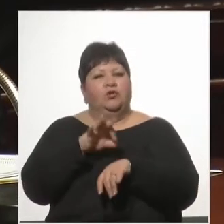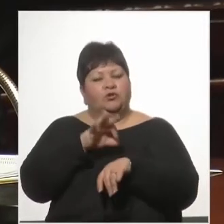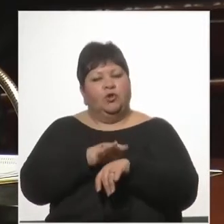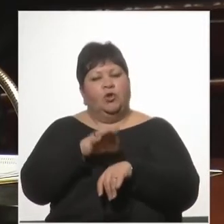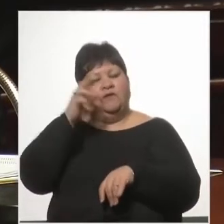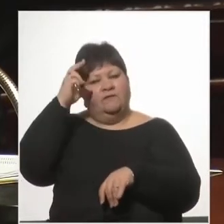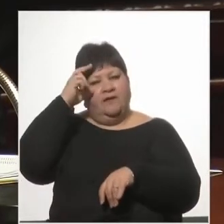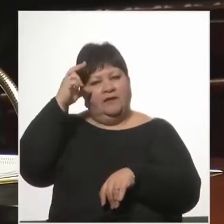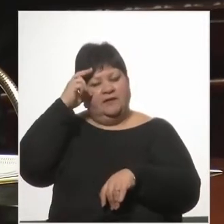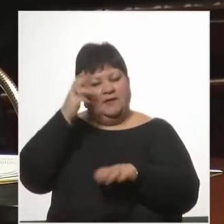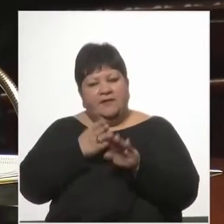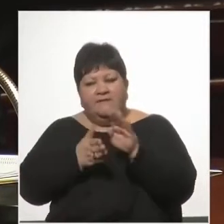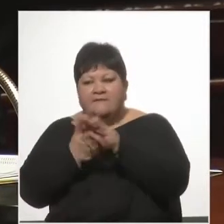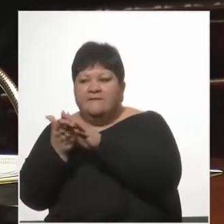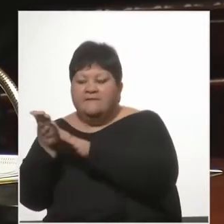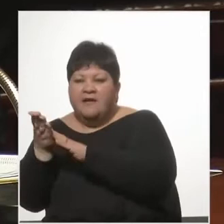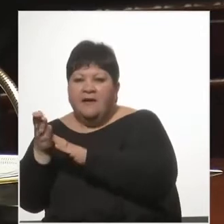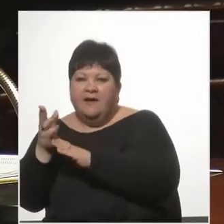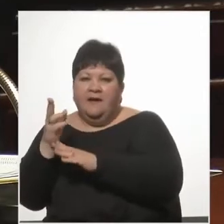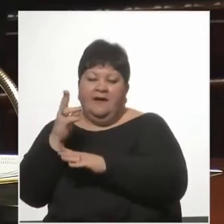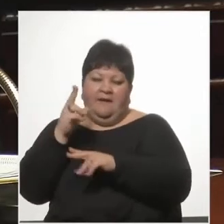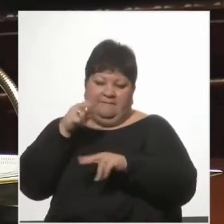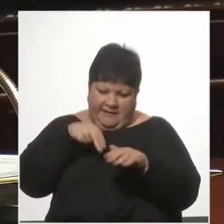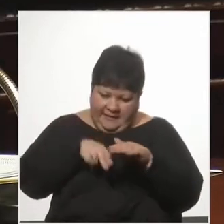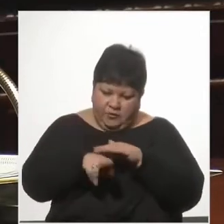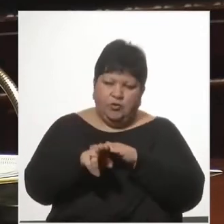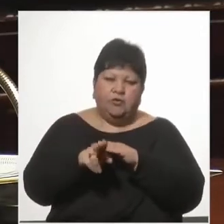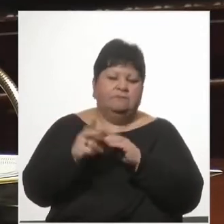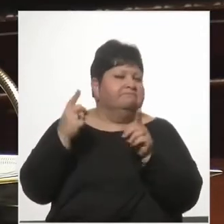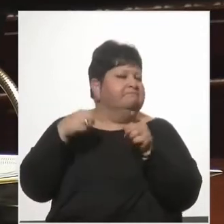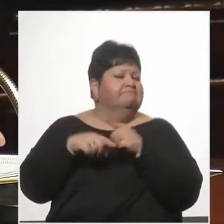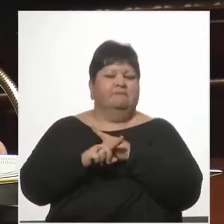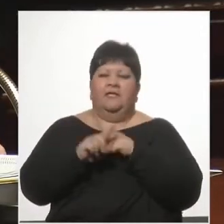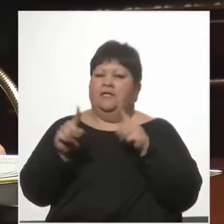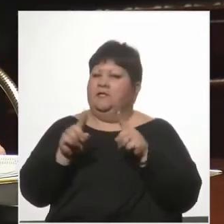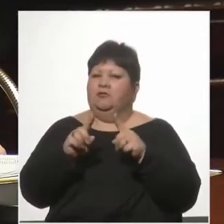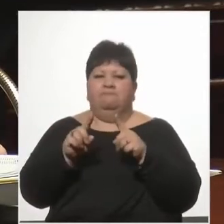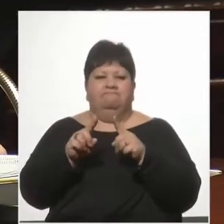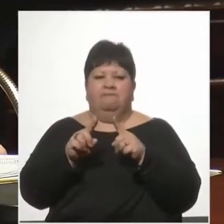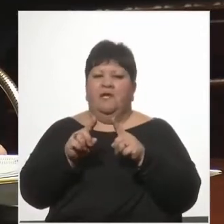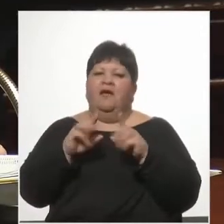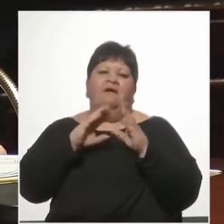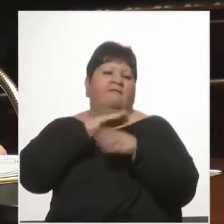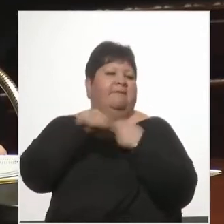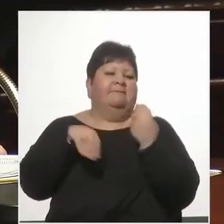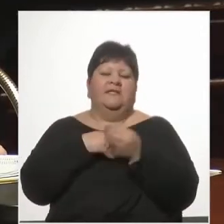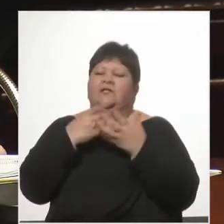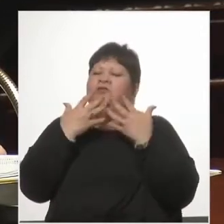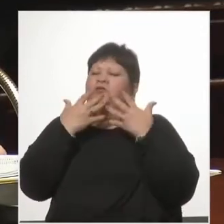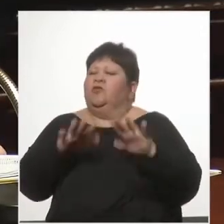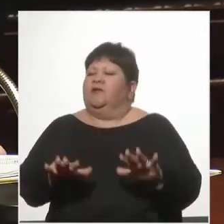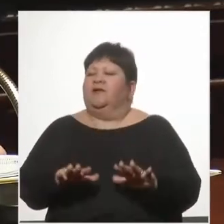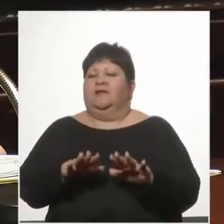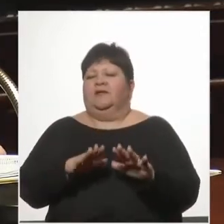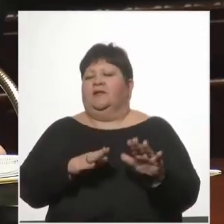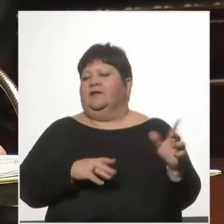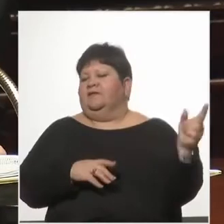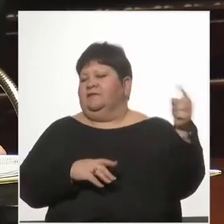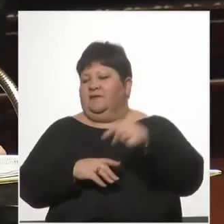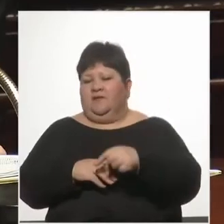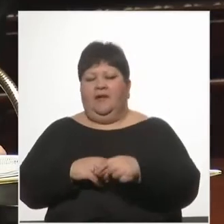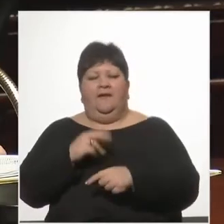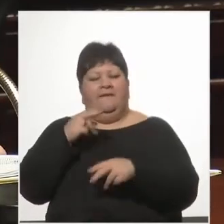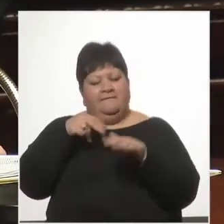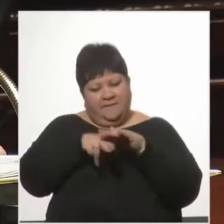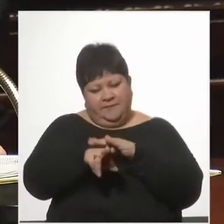al velatorio, pero debió de cambiar de rumbo, ya que fue alertado que la familia no quería ni verlo cerca del velorio. ¿Por